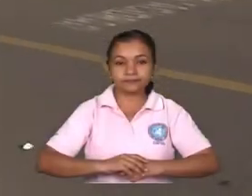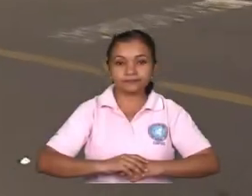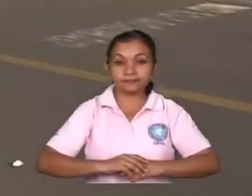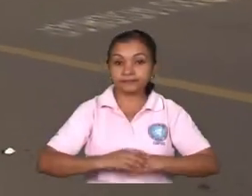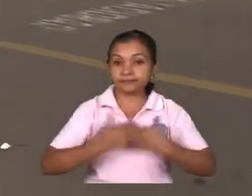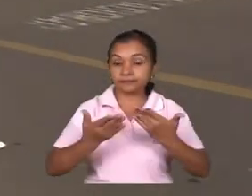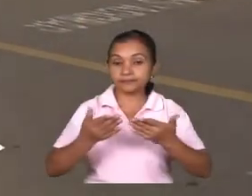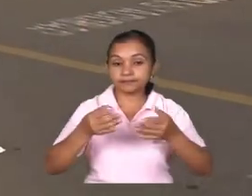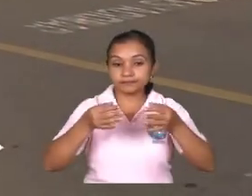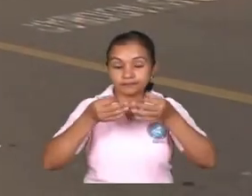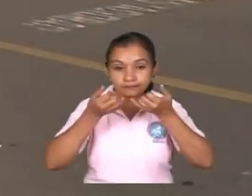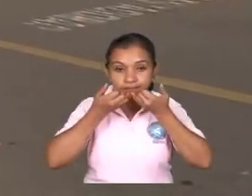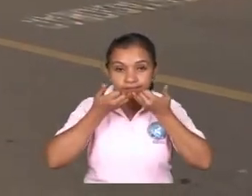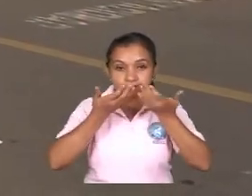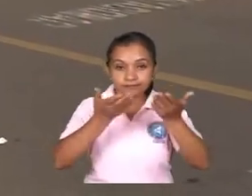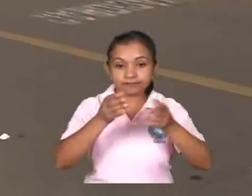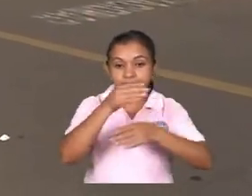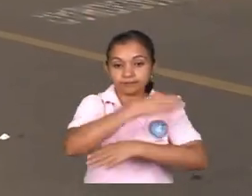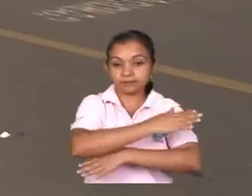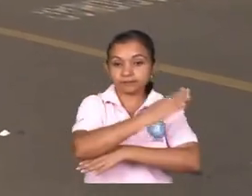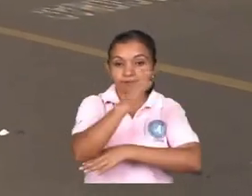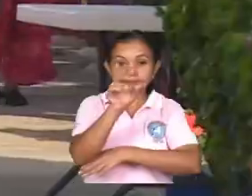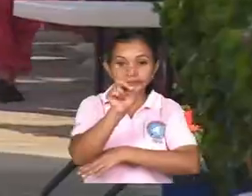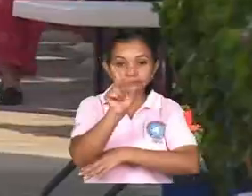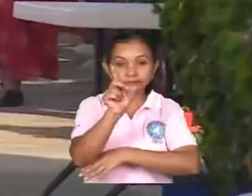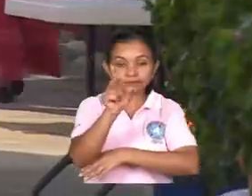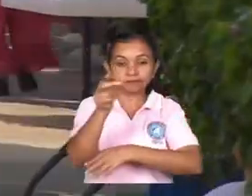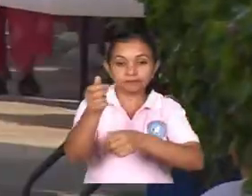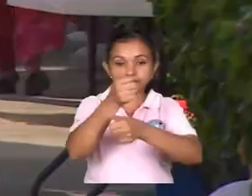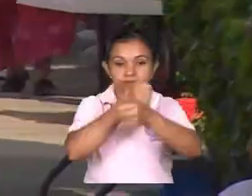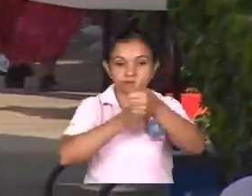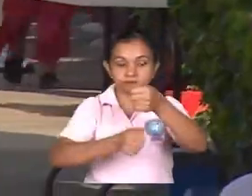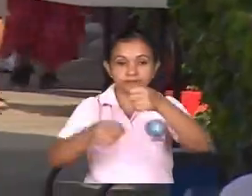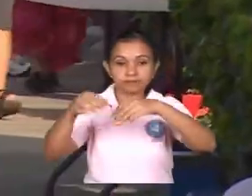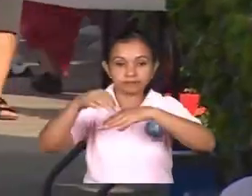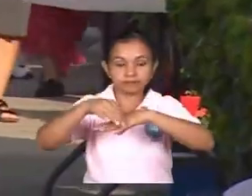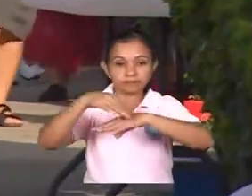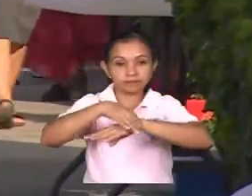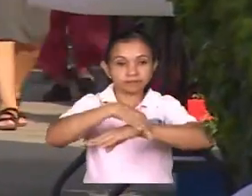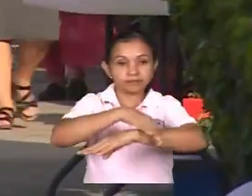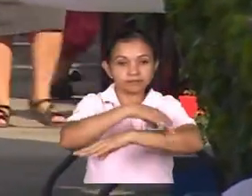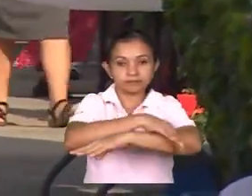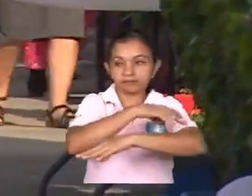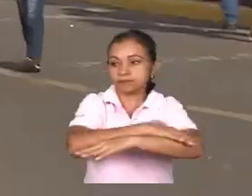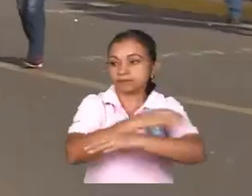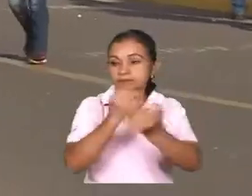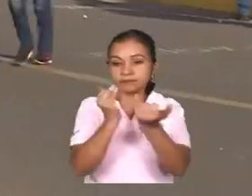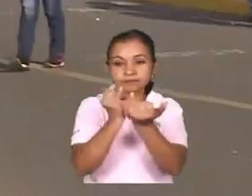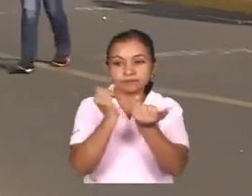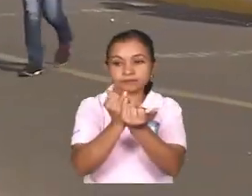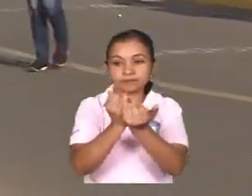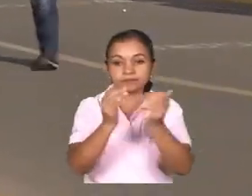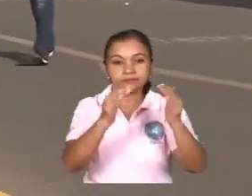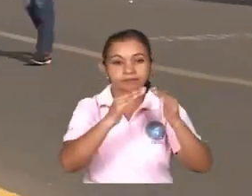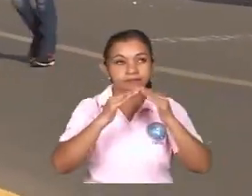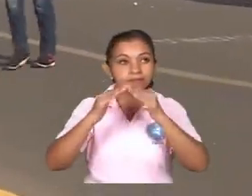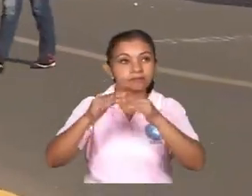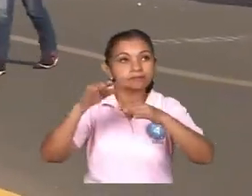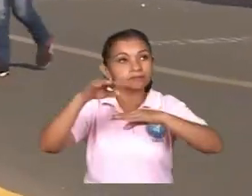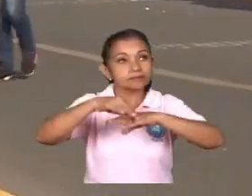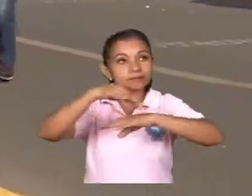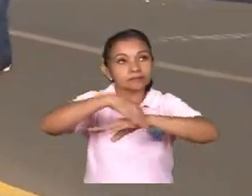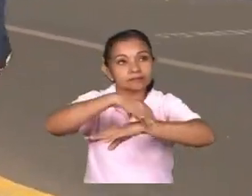A través de su intervención este mediodía, la vicepresidenta de la República y coordinadora del Consejo de Comunicación y Ciudadanía, Rosario